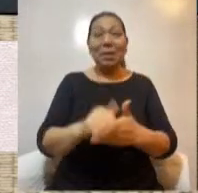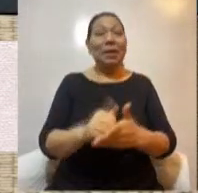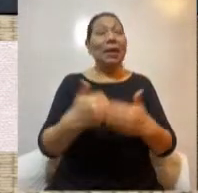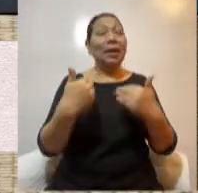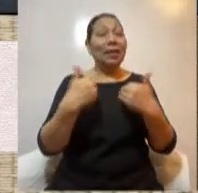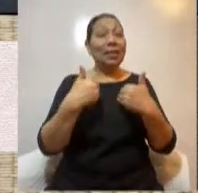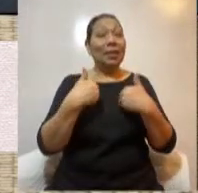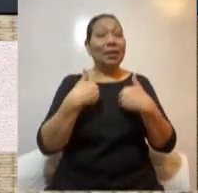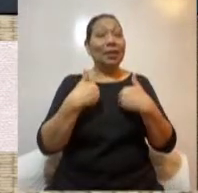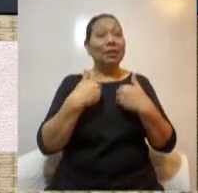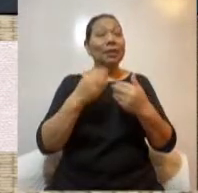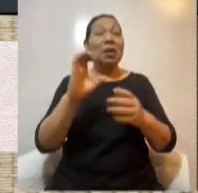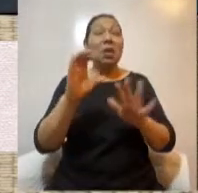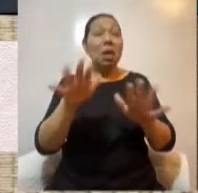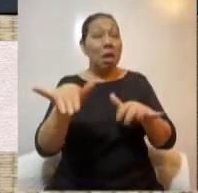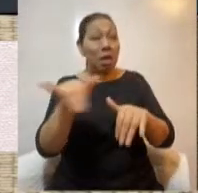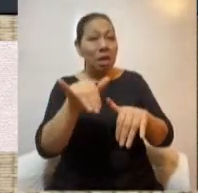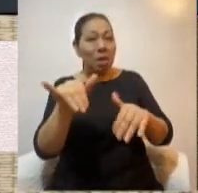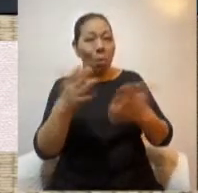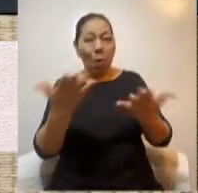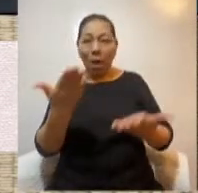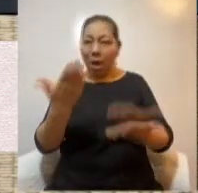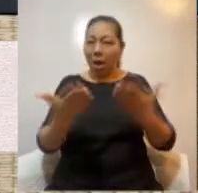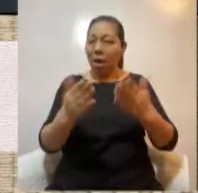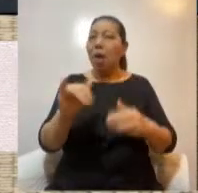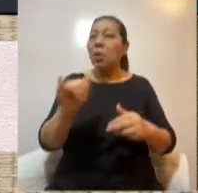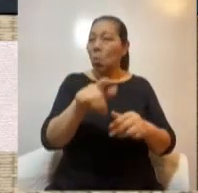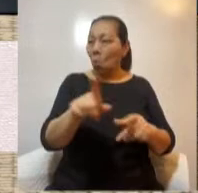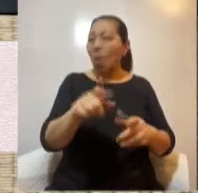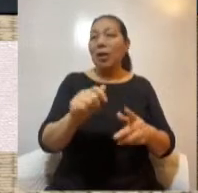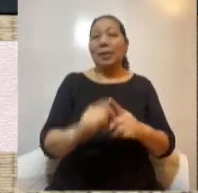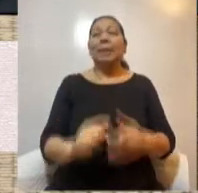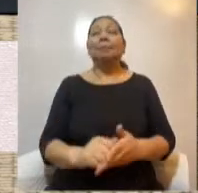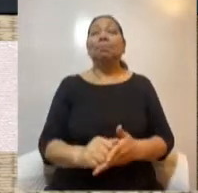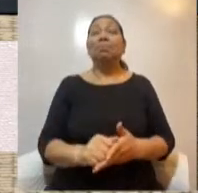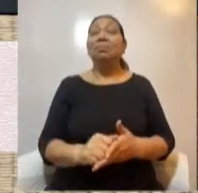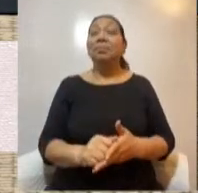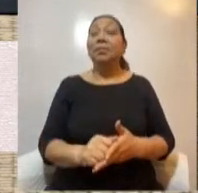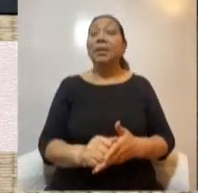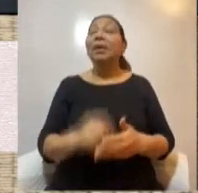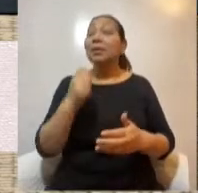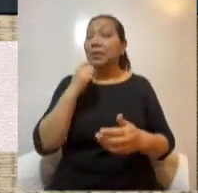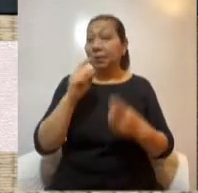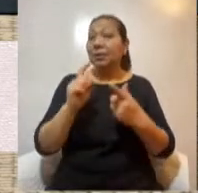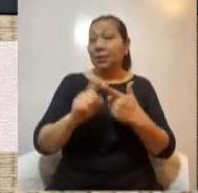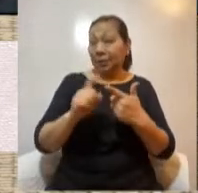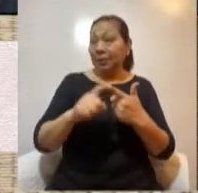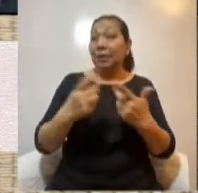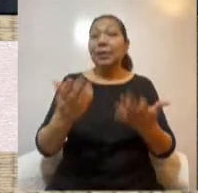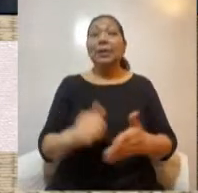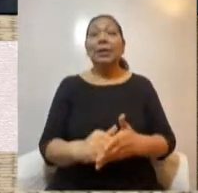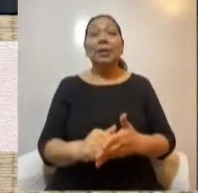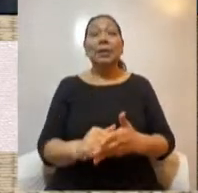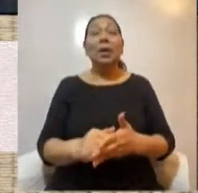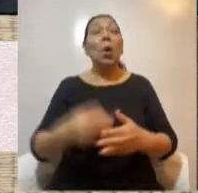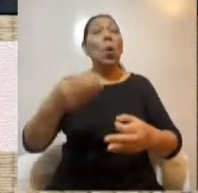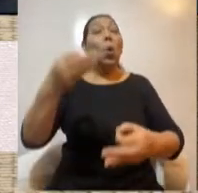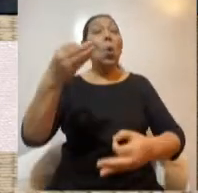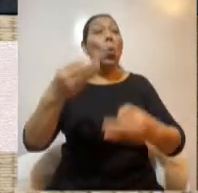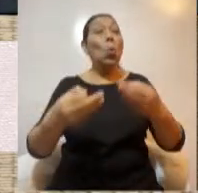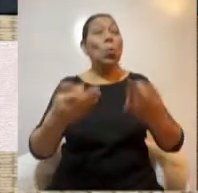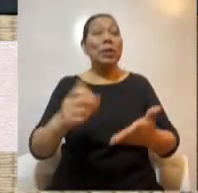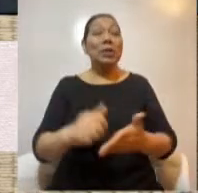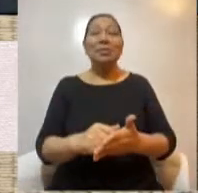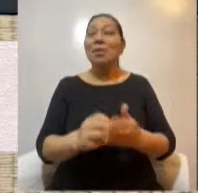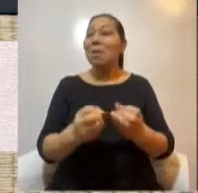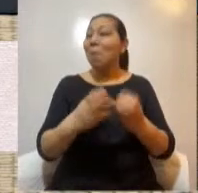que tengan una pretensión similar se le aplicará el mismo estándar. Y en segundo lugar, la